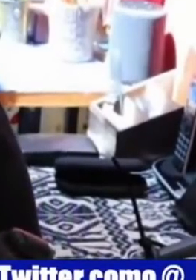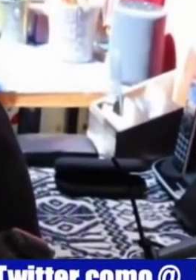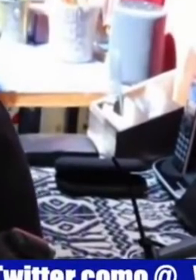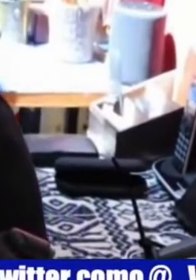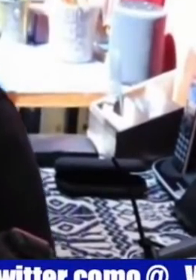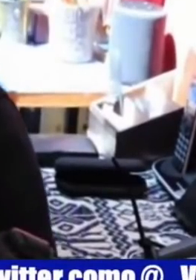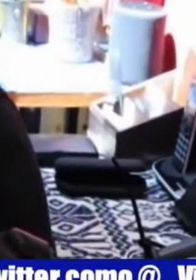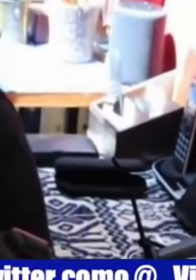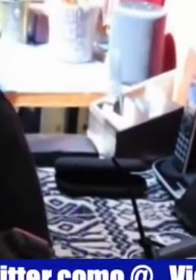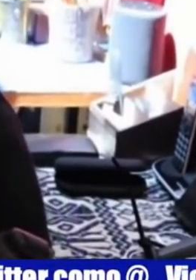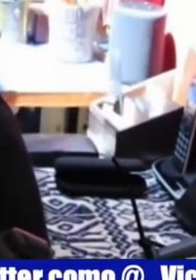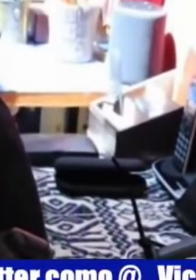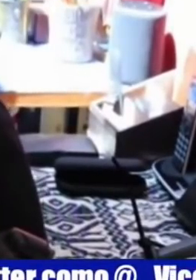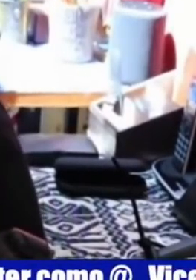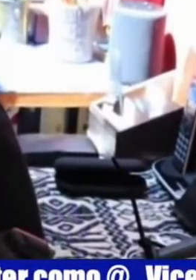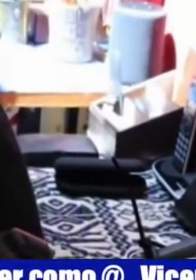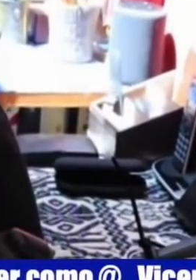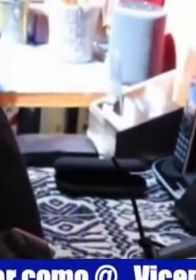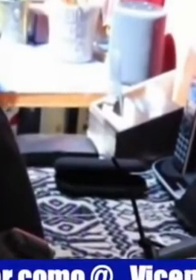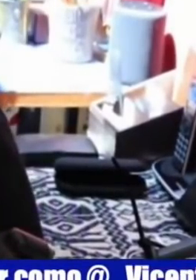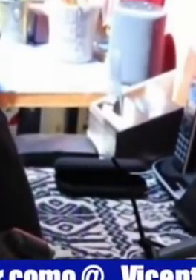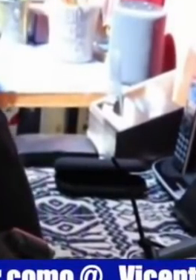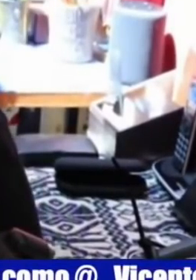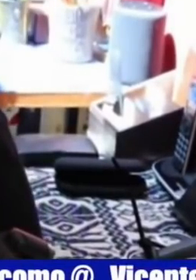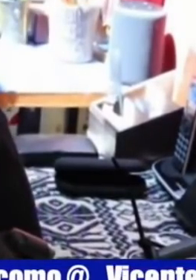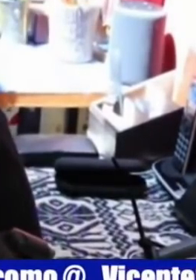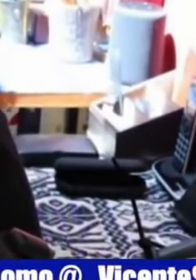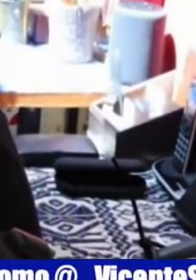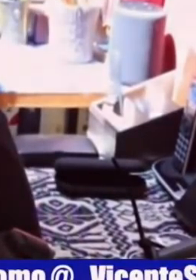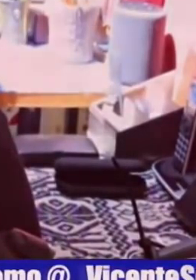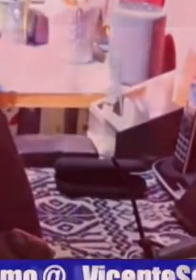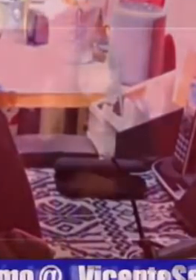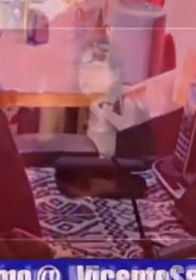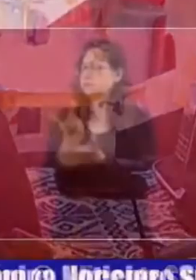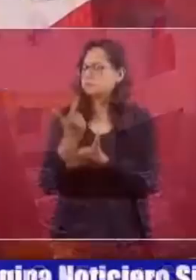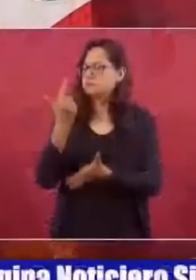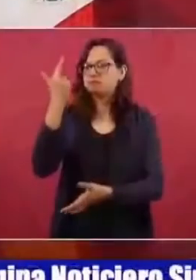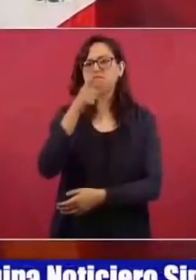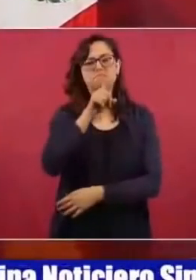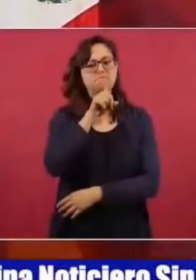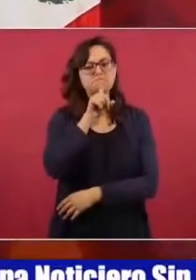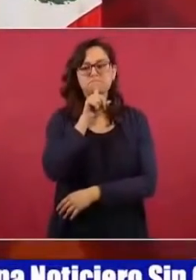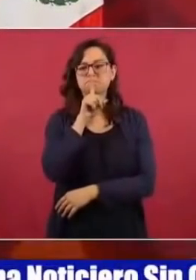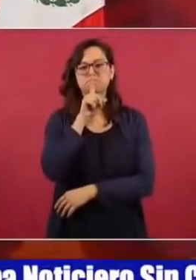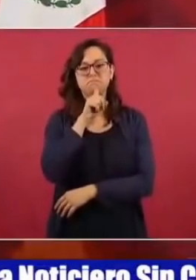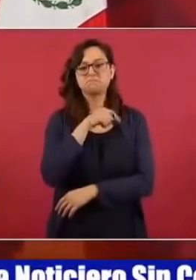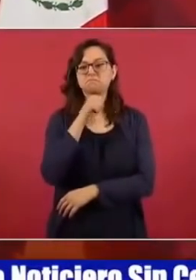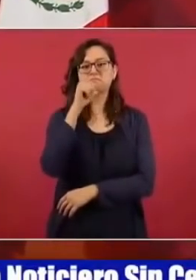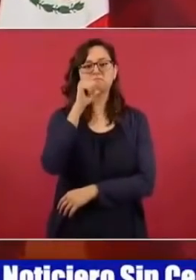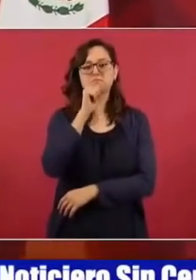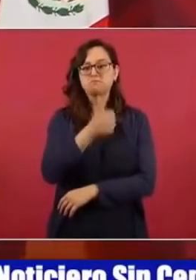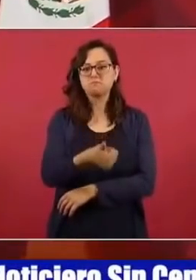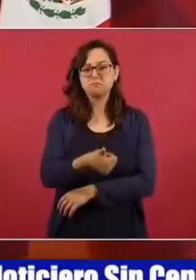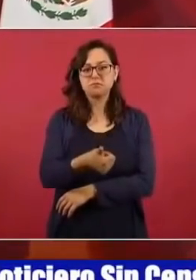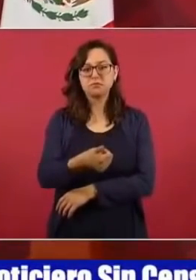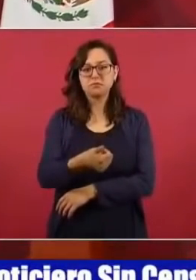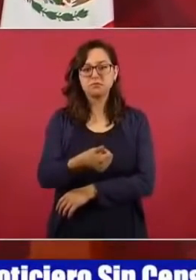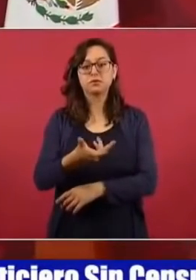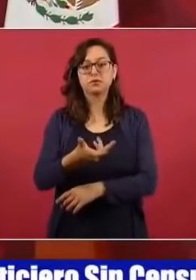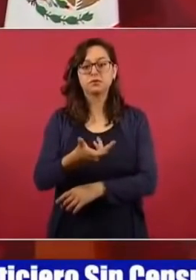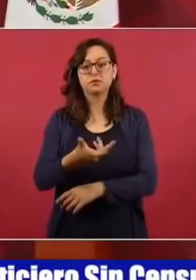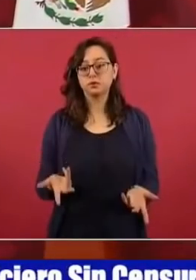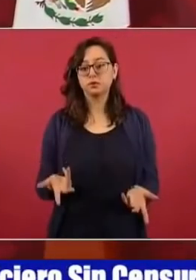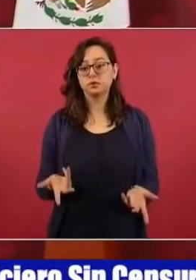presidente izquierdista de México, Andrés Manuel López Obrador, decide asistir. Los funcionarios parecen tener la esperanza de que el